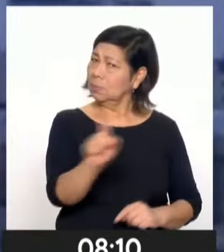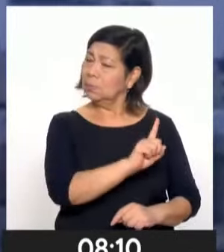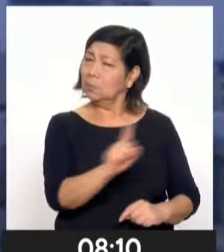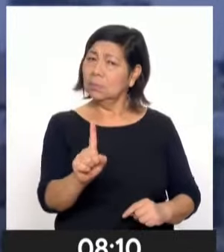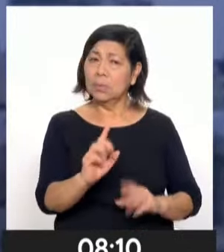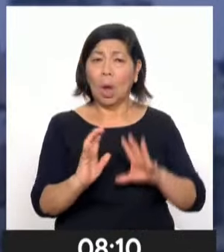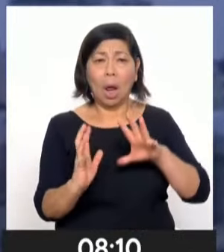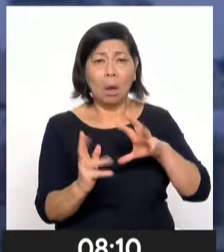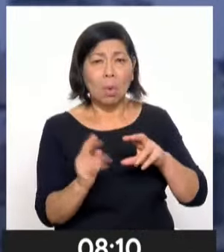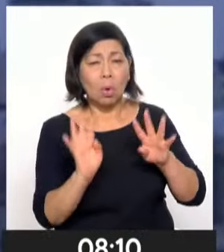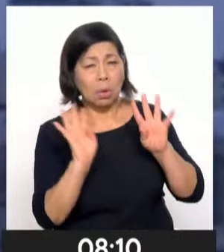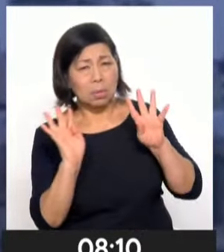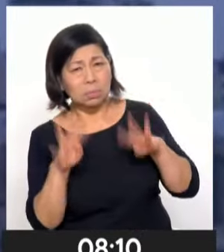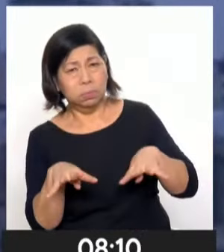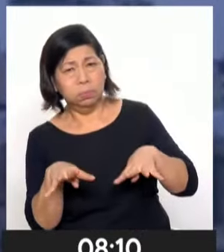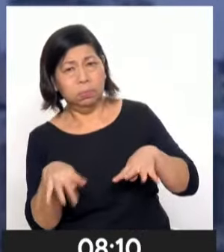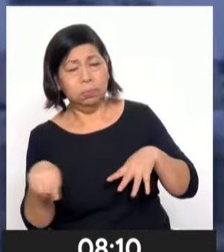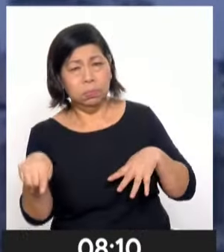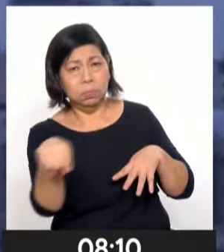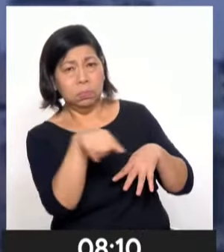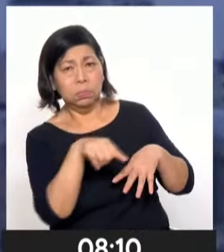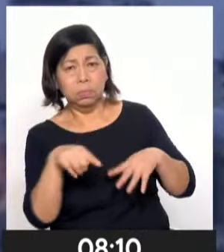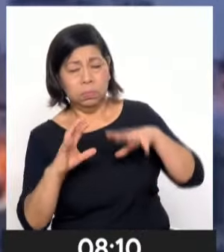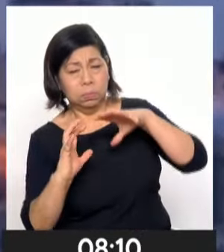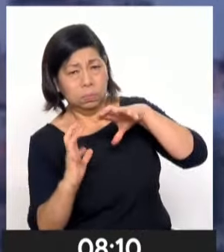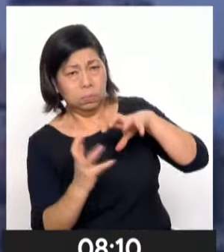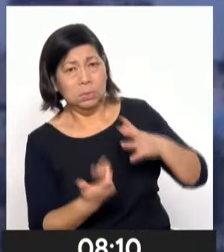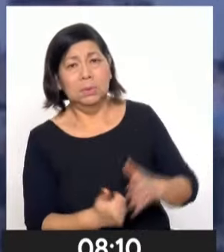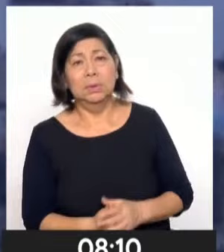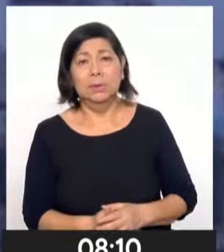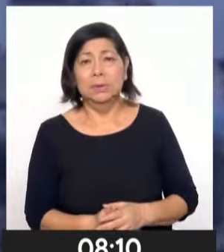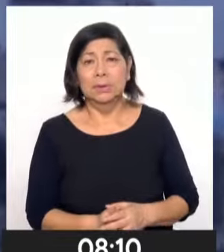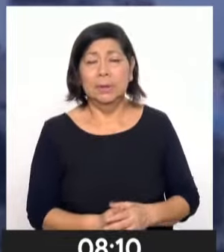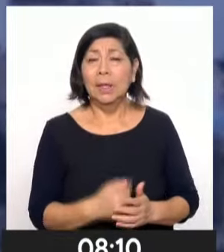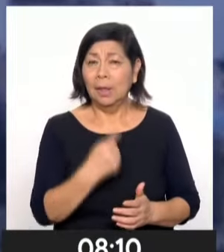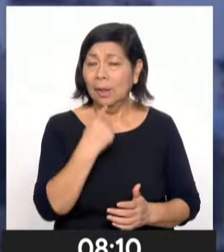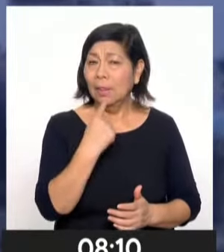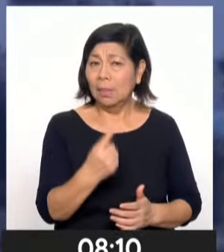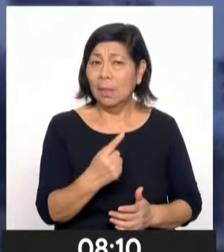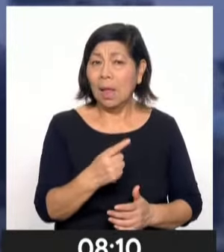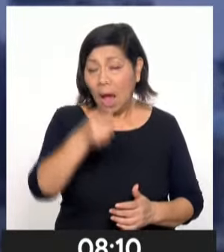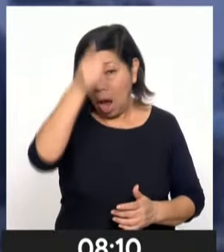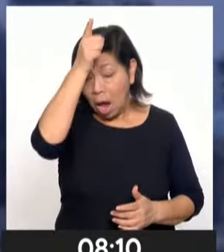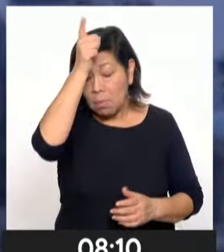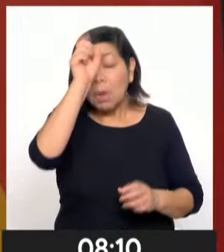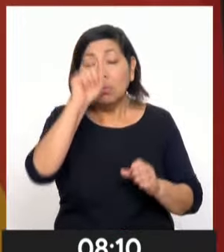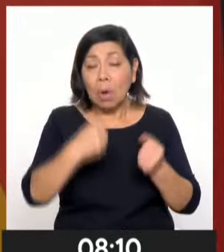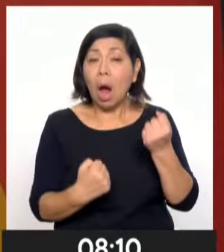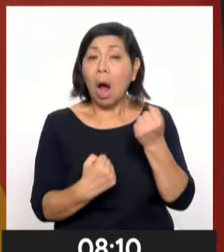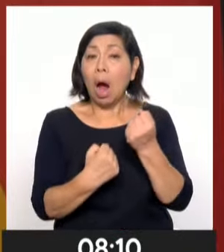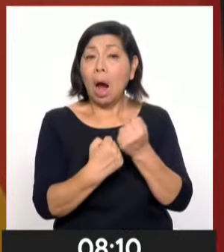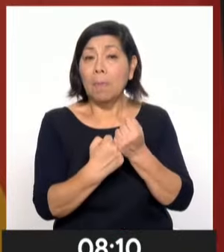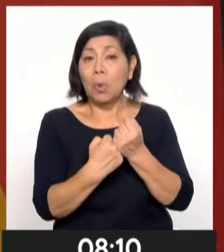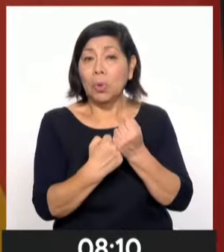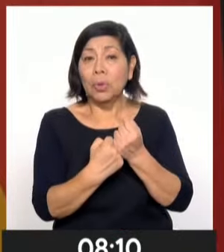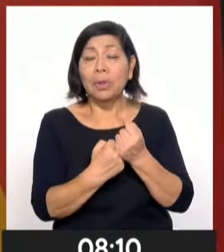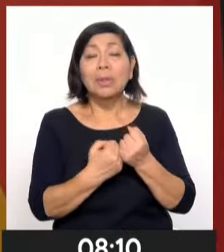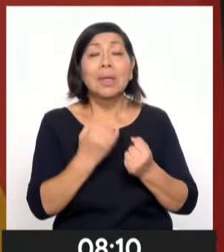mundo entero los está observando. En el viejo continente, Alemania se sumó a los respaldos del gobierno